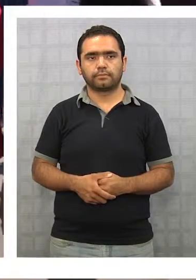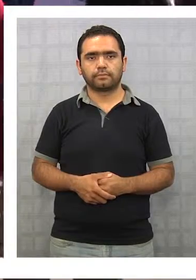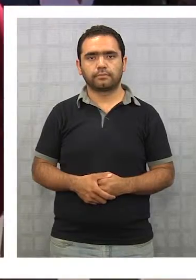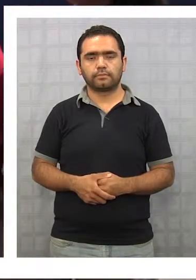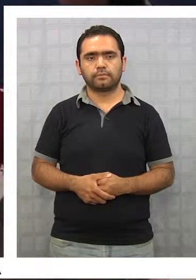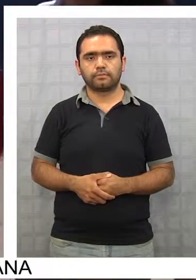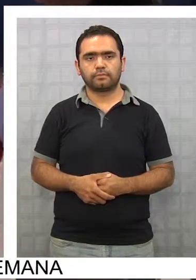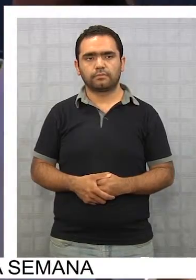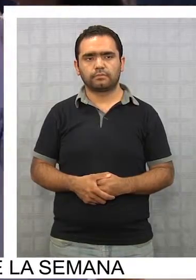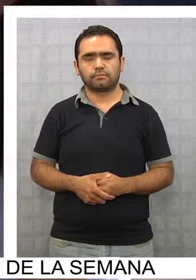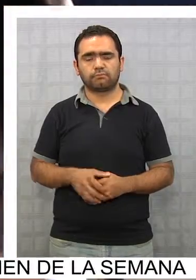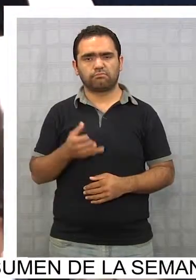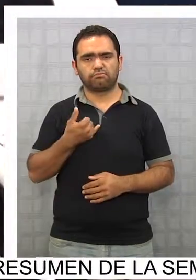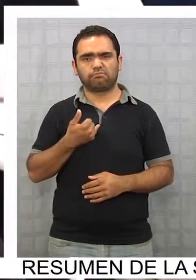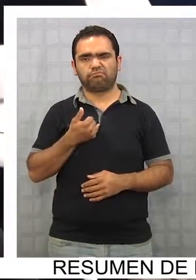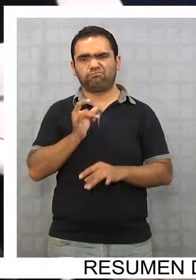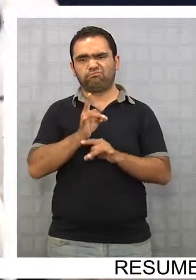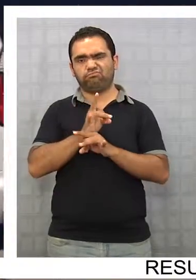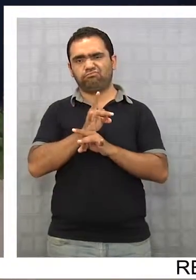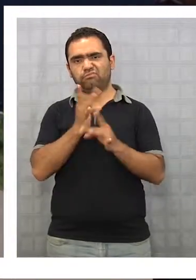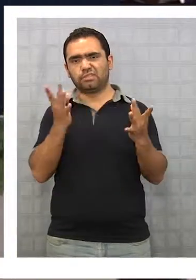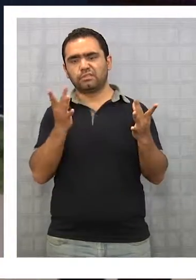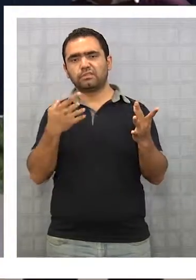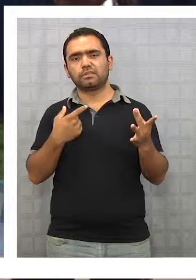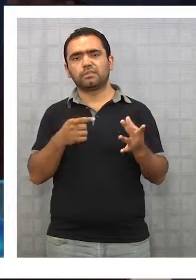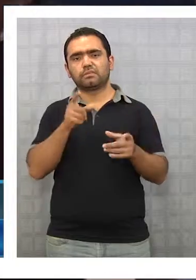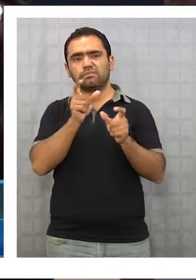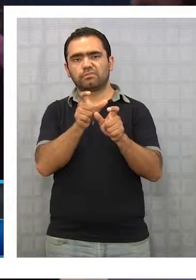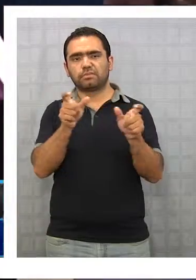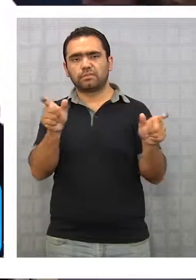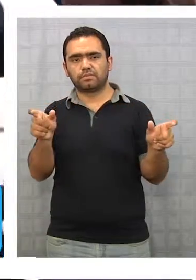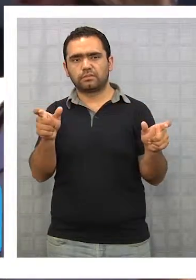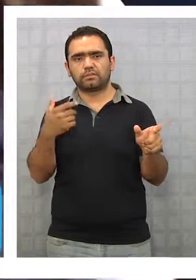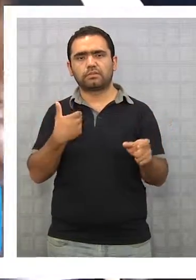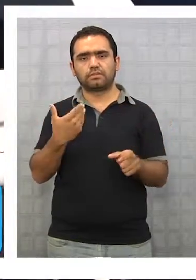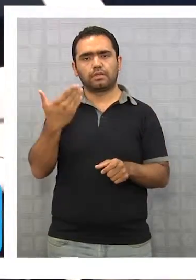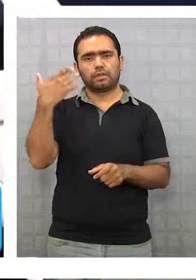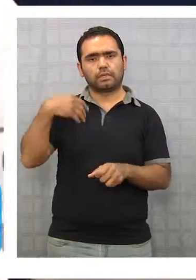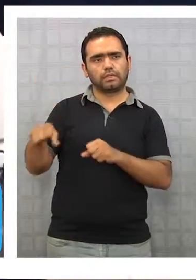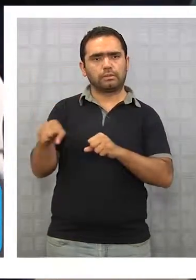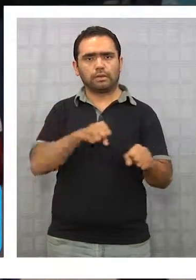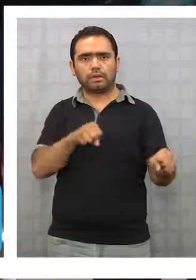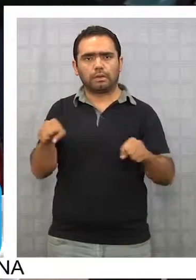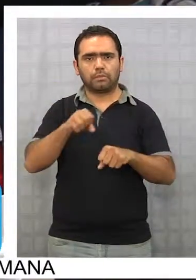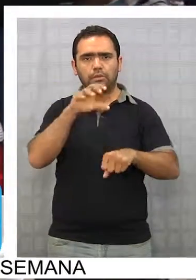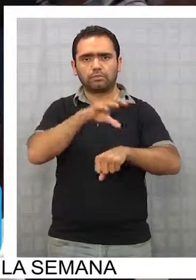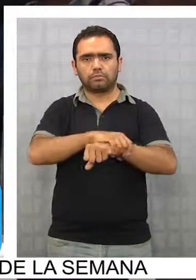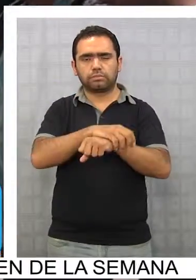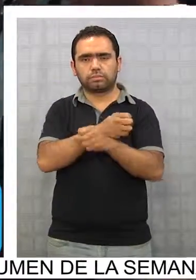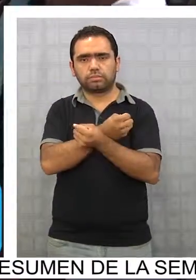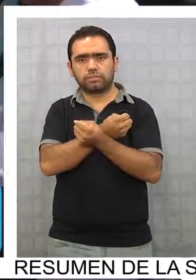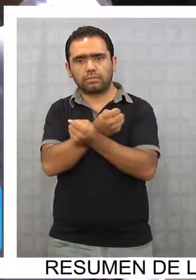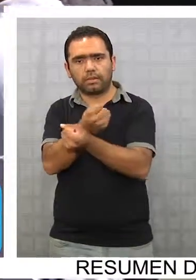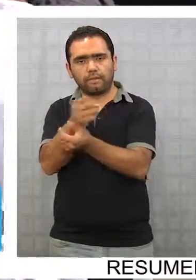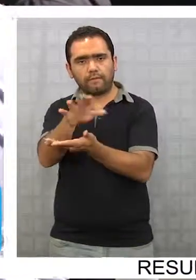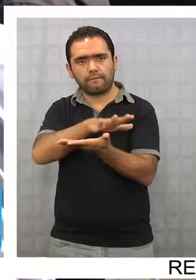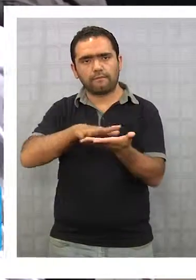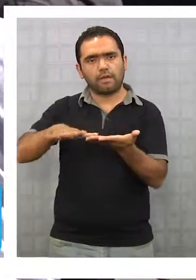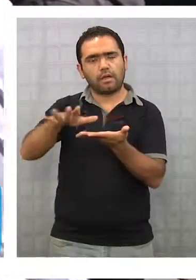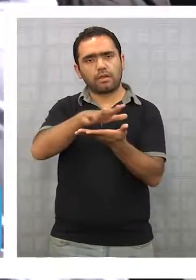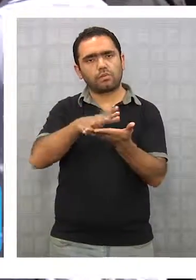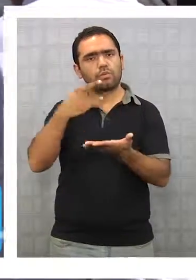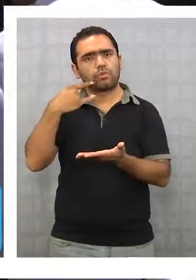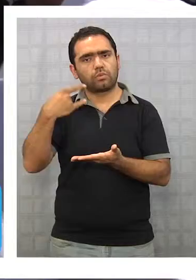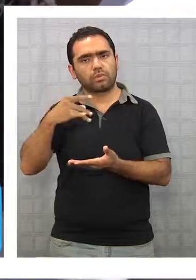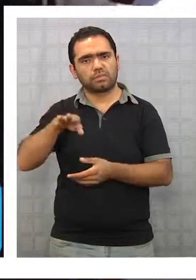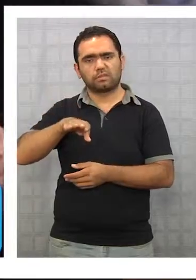Una desagradable sorpresa provocó la detención de damnificados del terremoto del 2014 habitantes del barrio de emergencia canadela